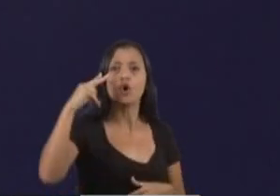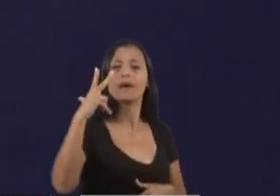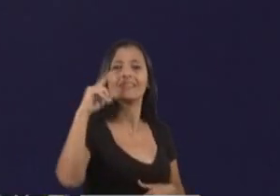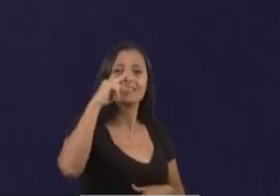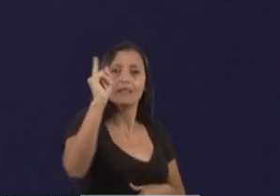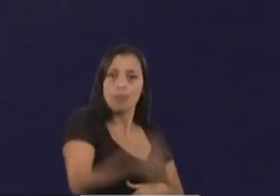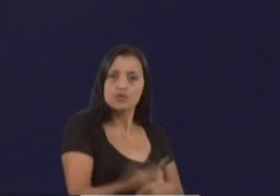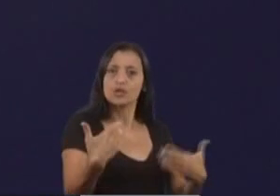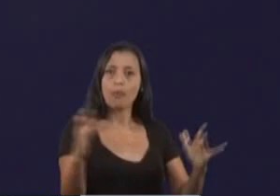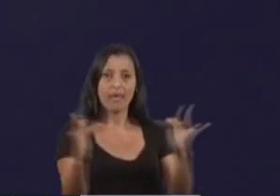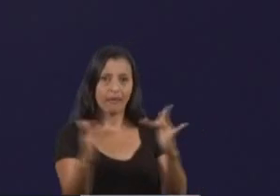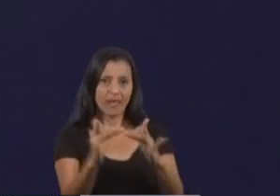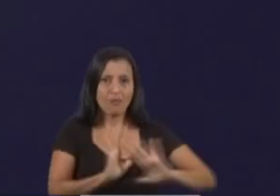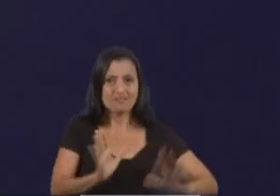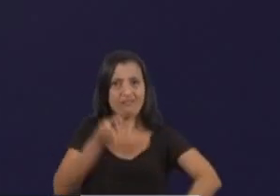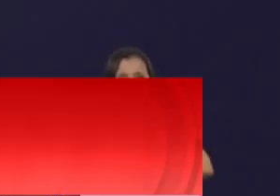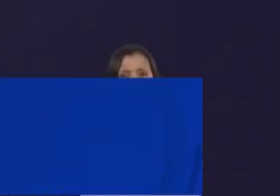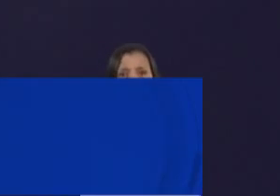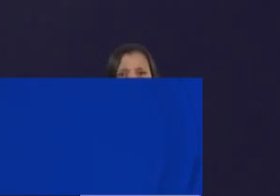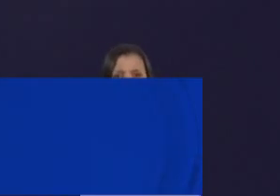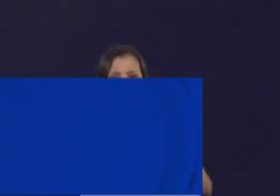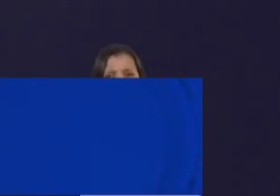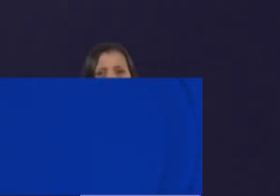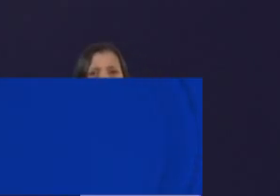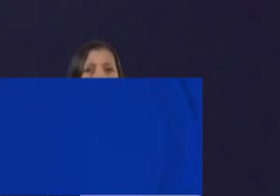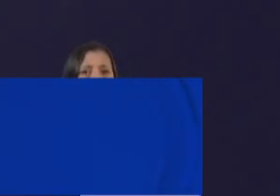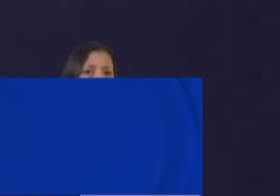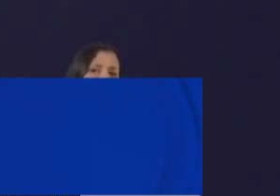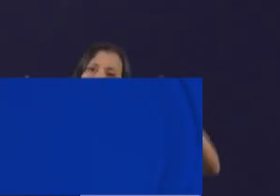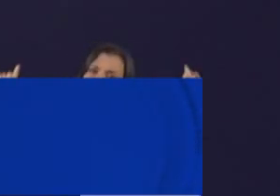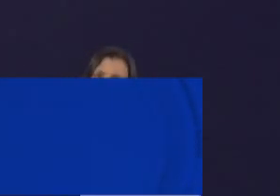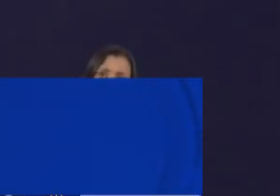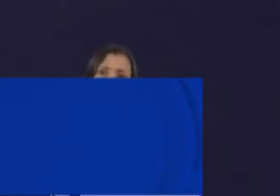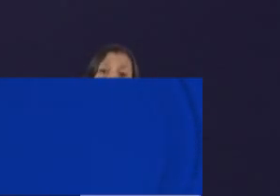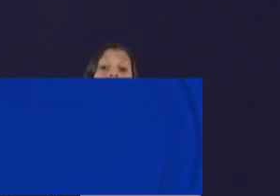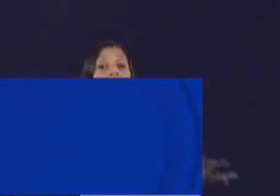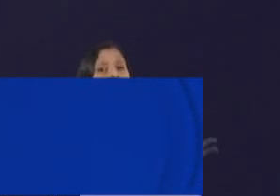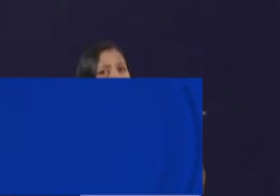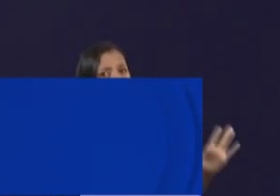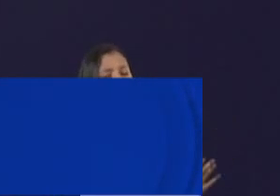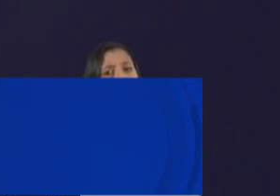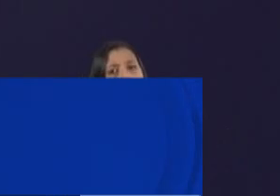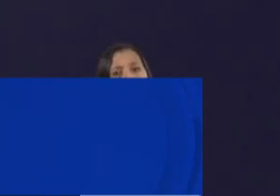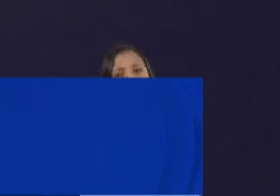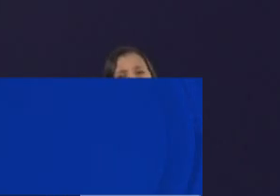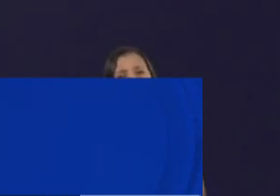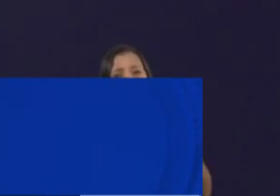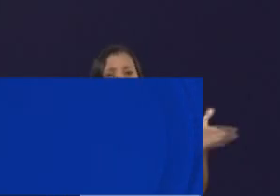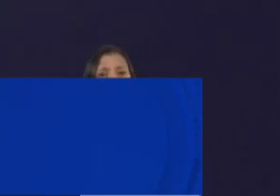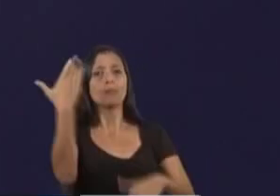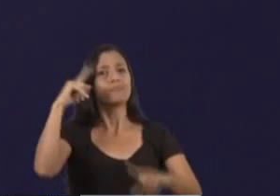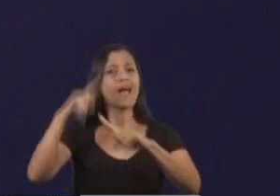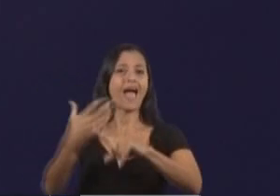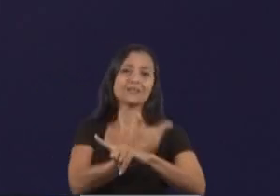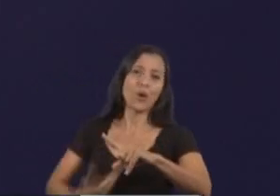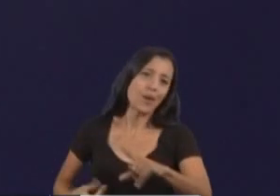web, y que casualmente las mismas se abrieron en municipios afines al gobierno anterior, durante